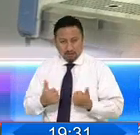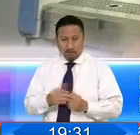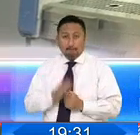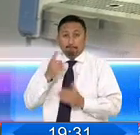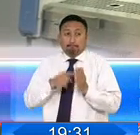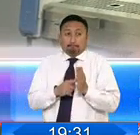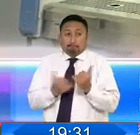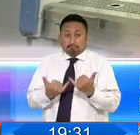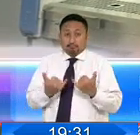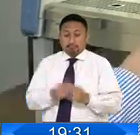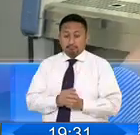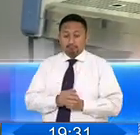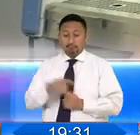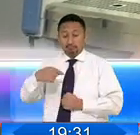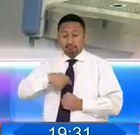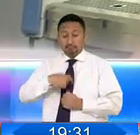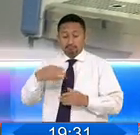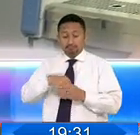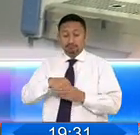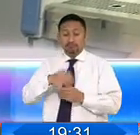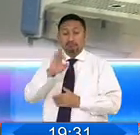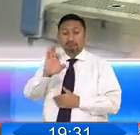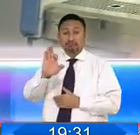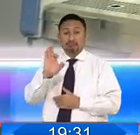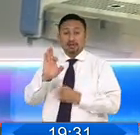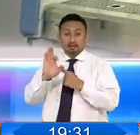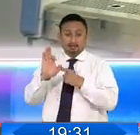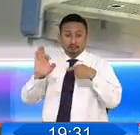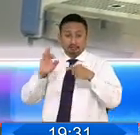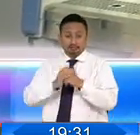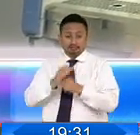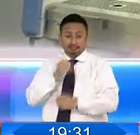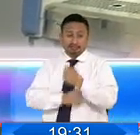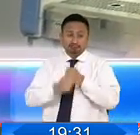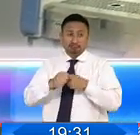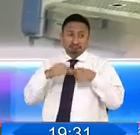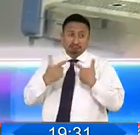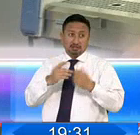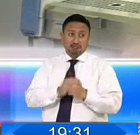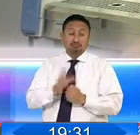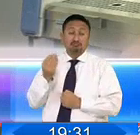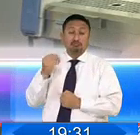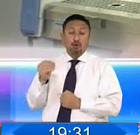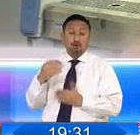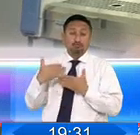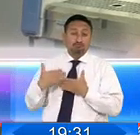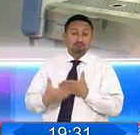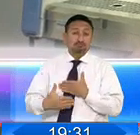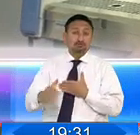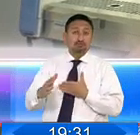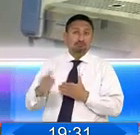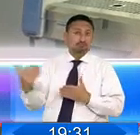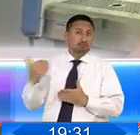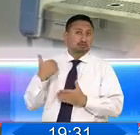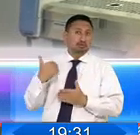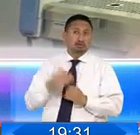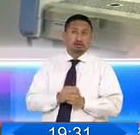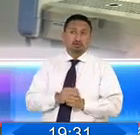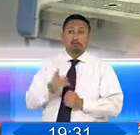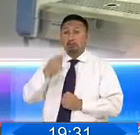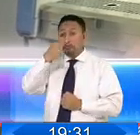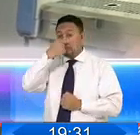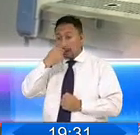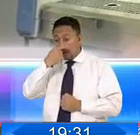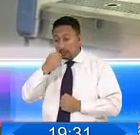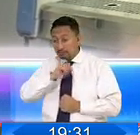ejemplo, células T activado, lo tiene ya mucho tiempo, tal vez desde su juventud, cuando tenía un gripe